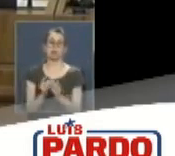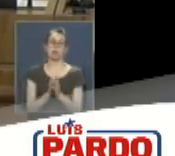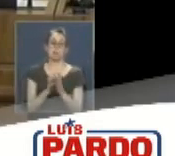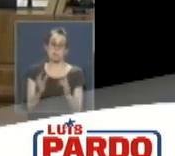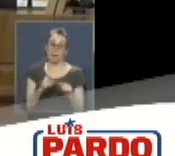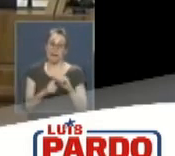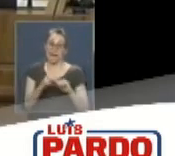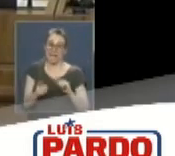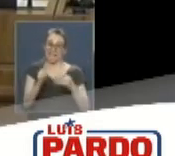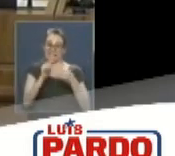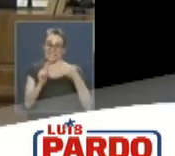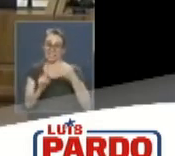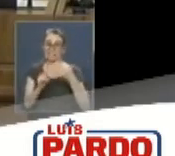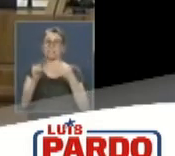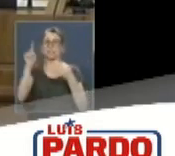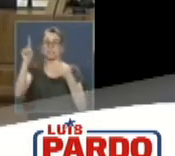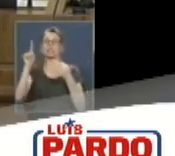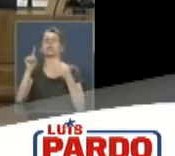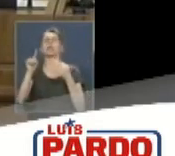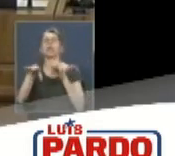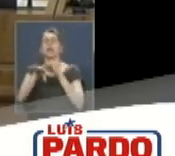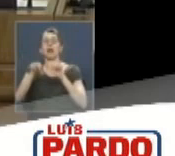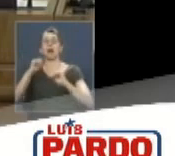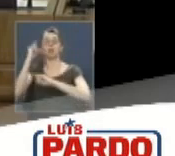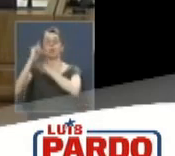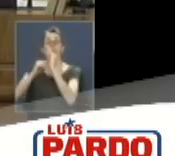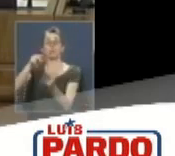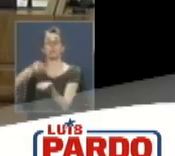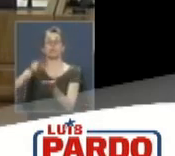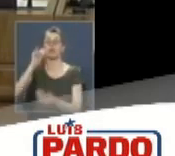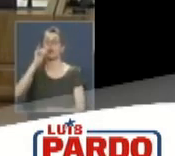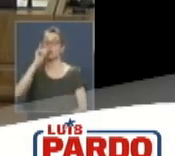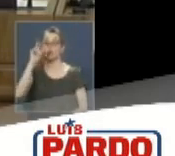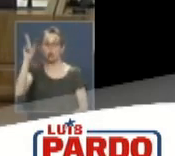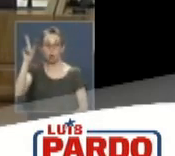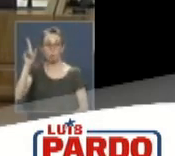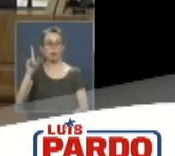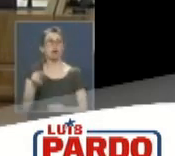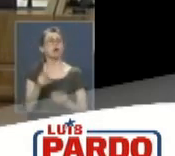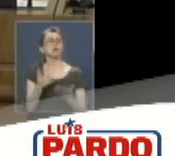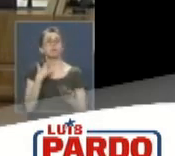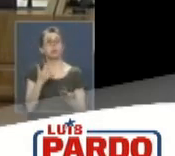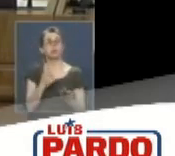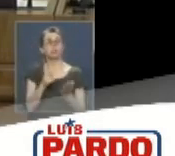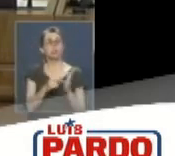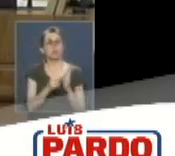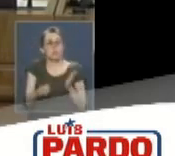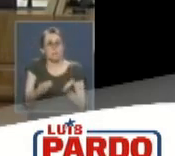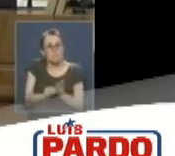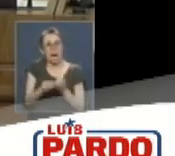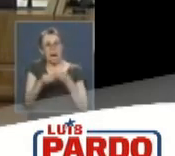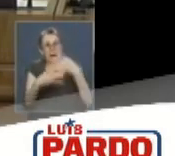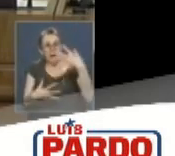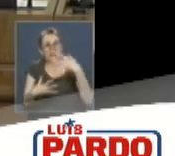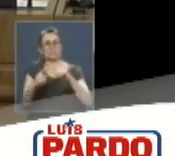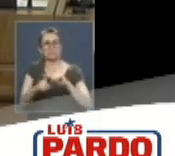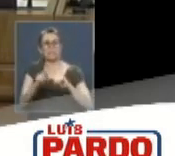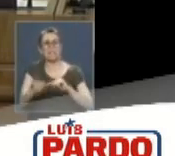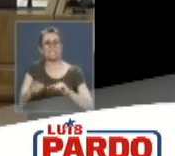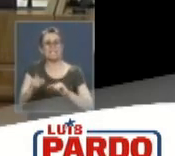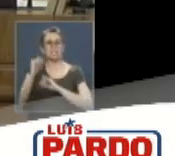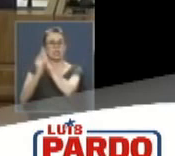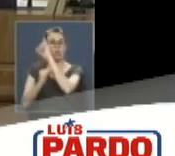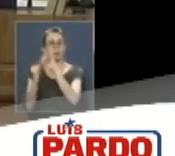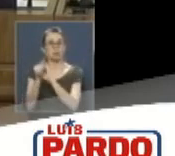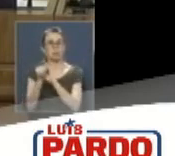las exigencias del Tratado de Roma. ¿Cuál es el sentido, la intención detrás del fuerte endurecimiento de las exigencias internacionales